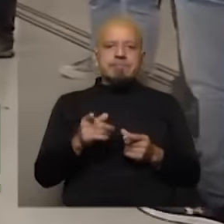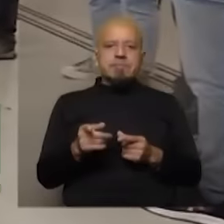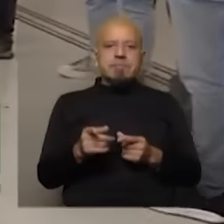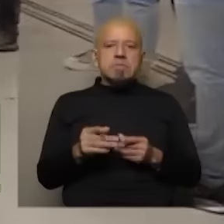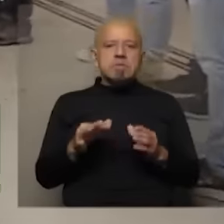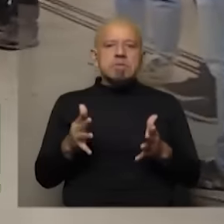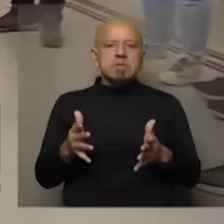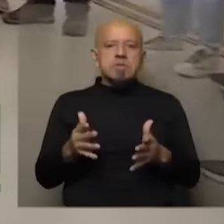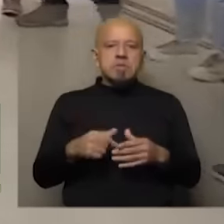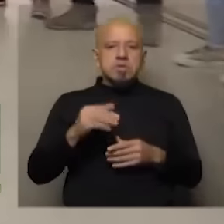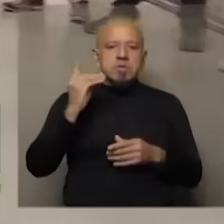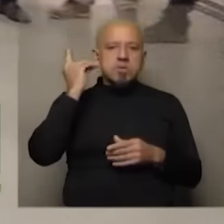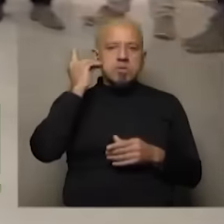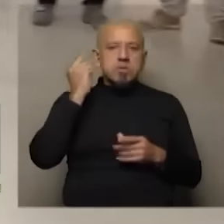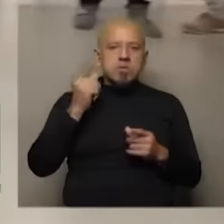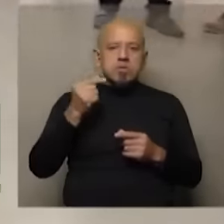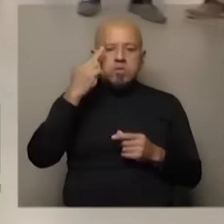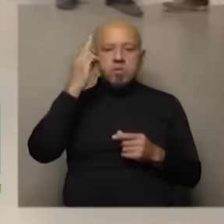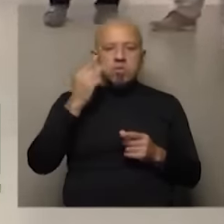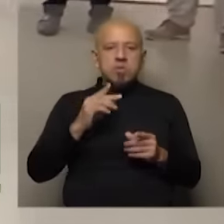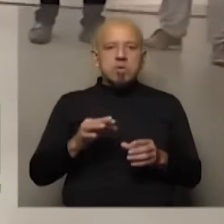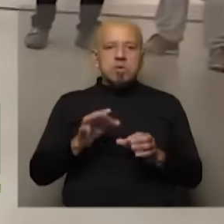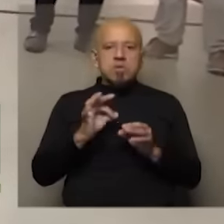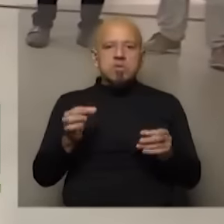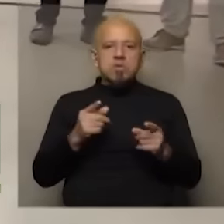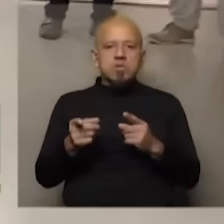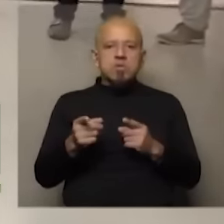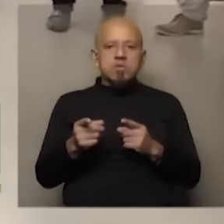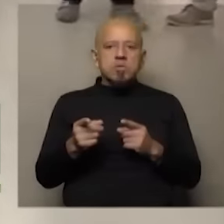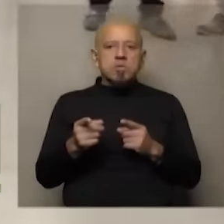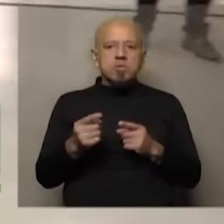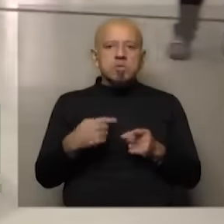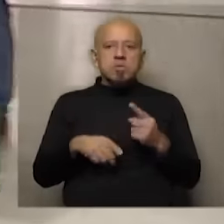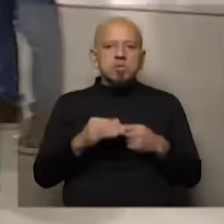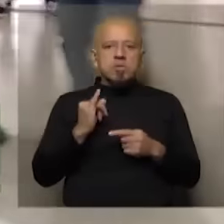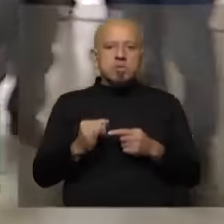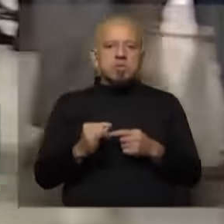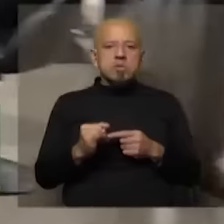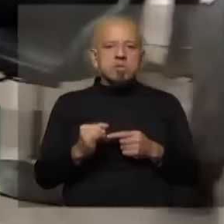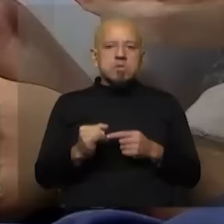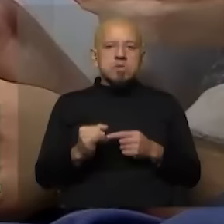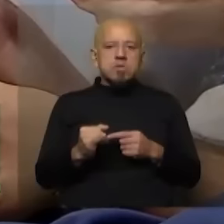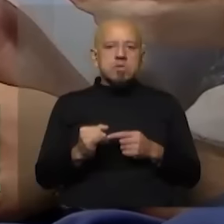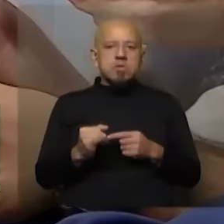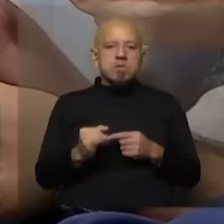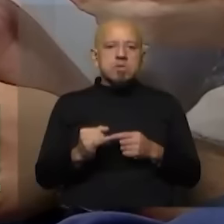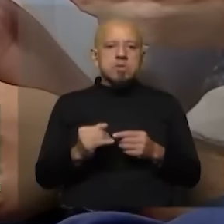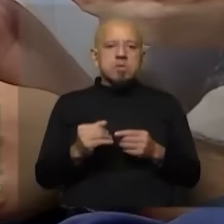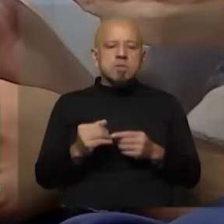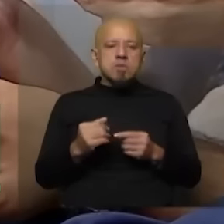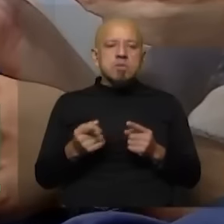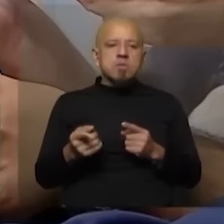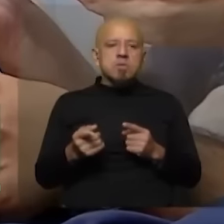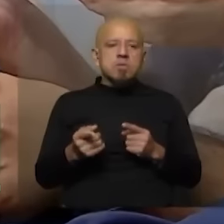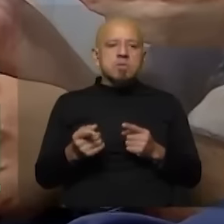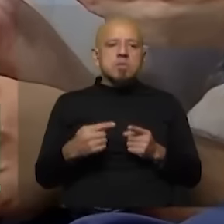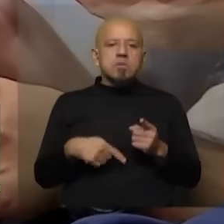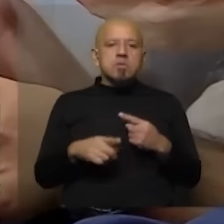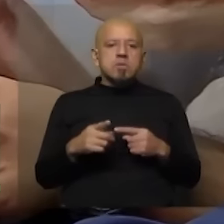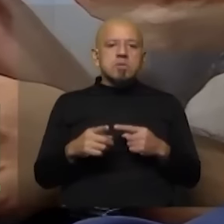es de un celular desde aquí de Uruguay o del exterior. Eso se verá. Pero lo que sí es cierto es que se está interactuando del exterior.